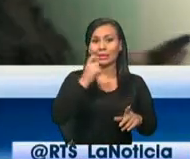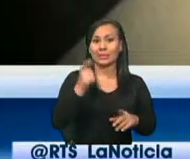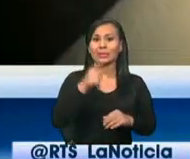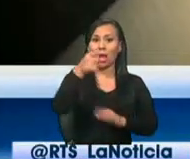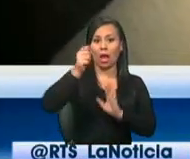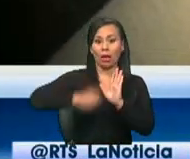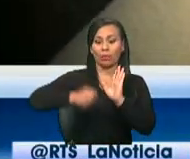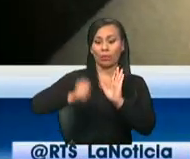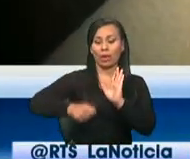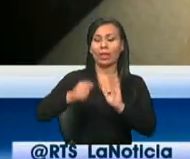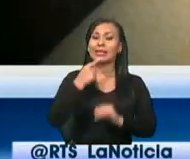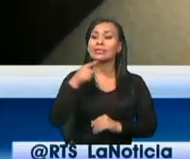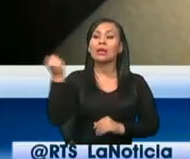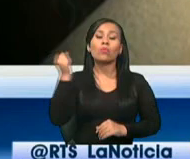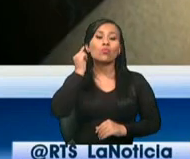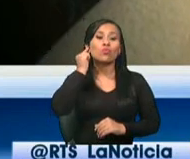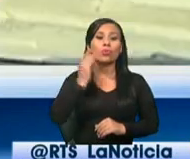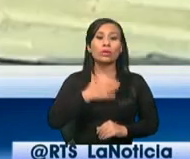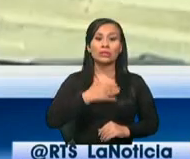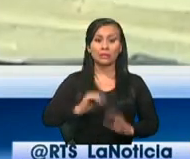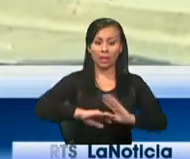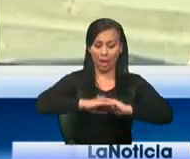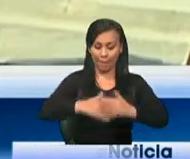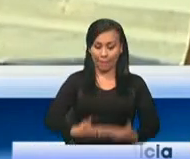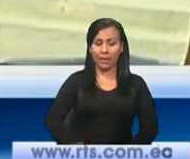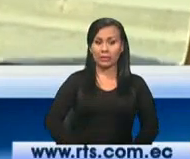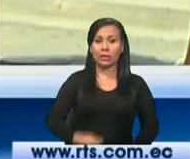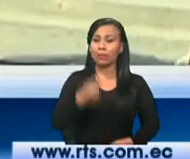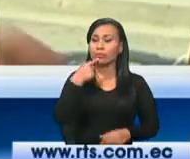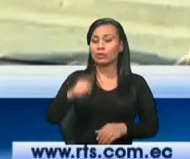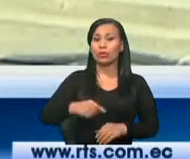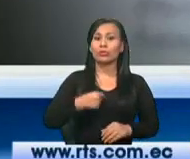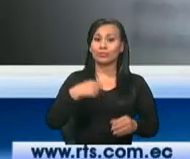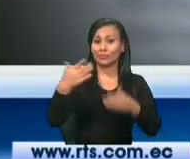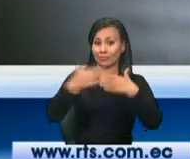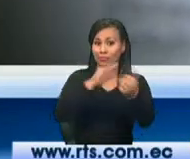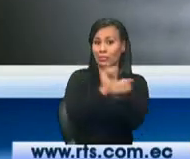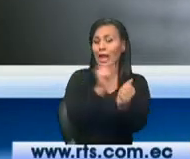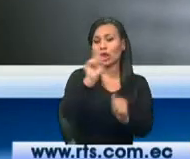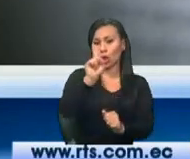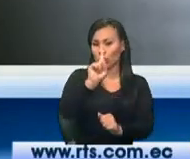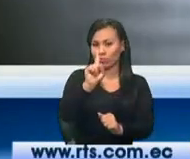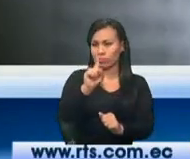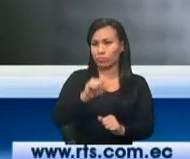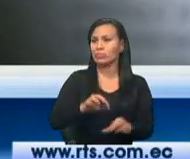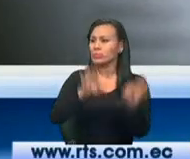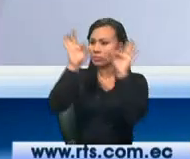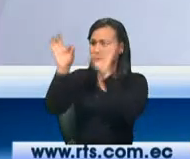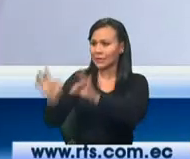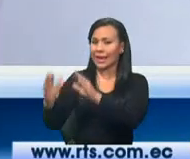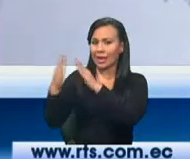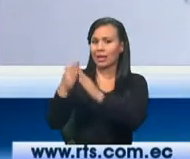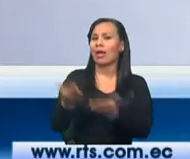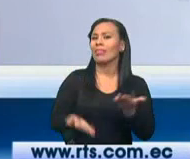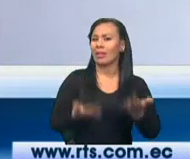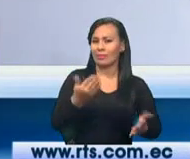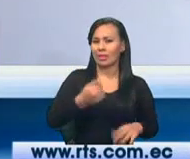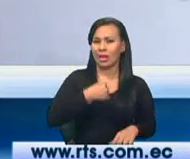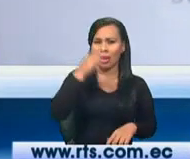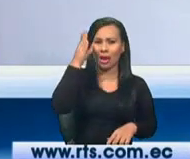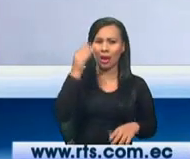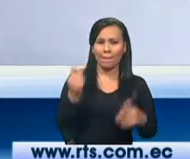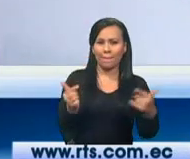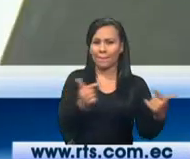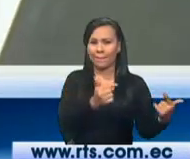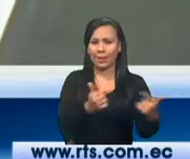detenida expone sus argumentos de defensa. Con respecto a las declaraciones también de la señorita Britney, es que existe la provocación en cuanto a mensajes que ella le